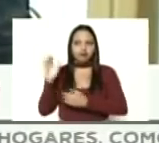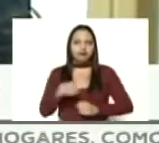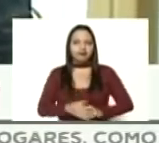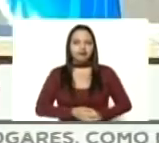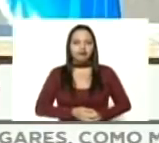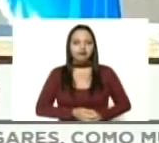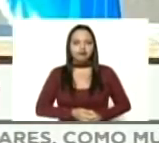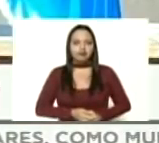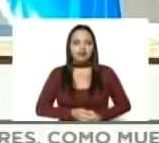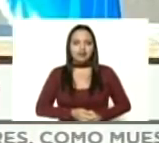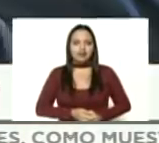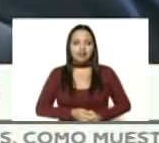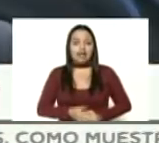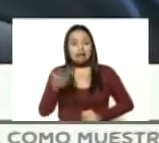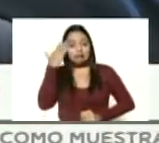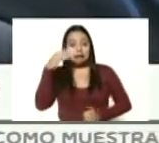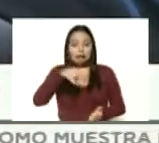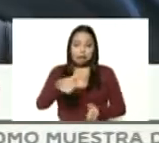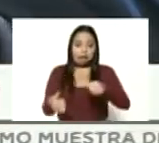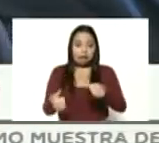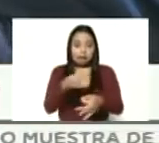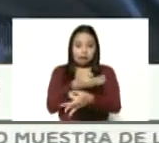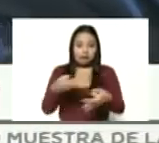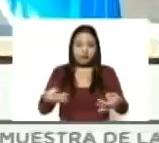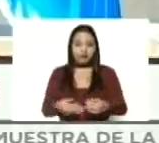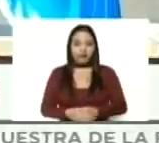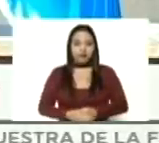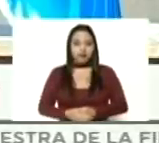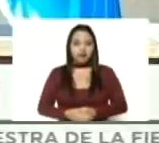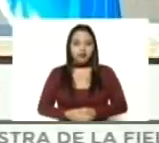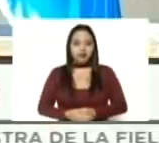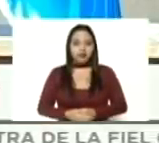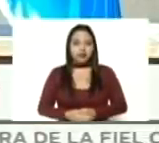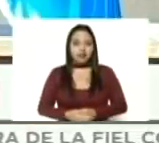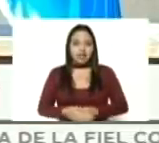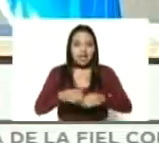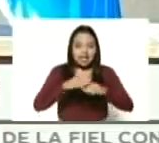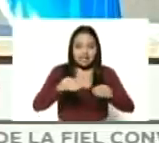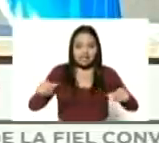Un gran piloto. Siembra la tierra desde el avión.